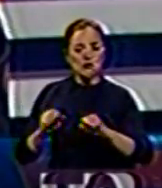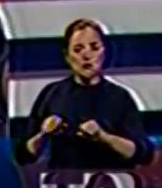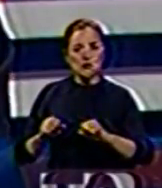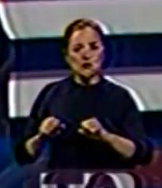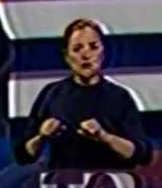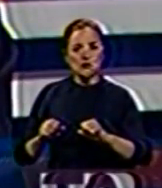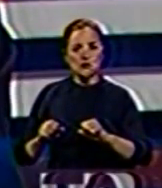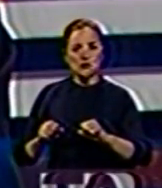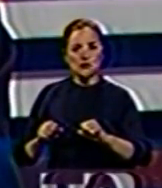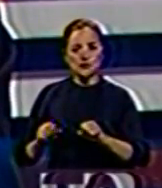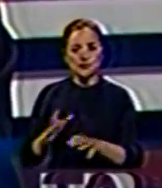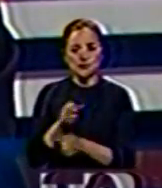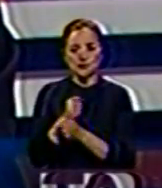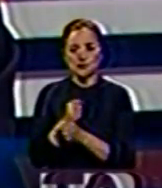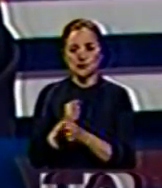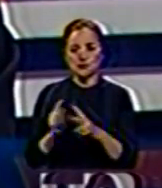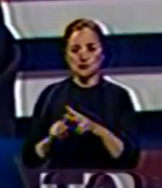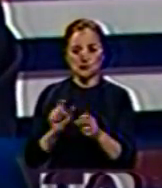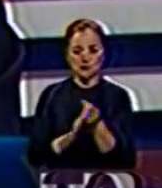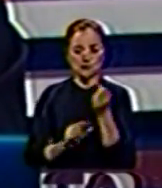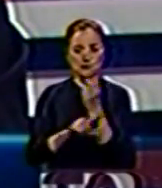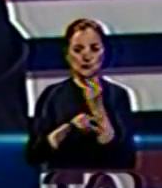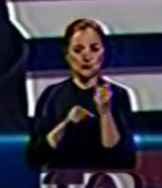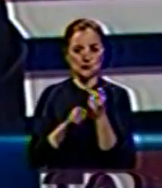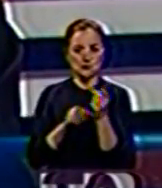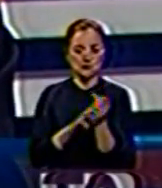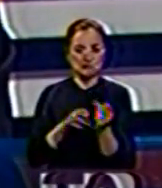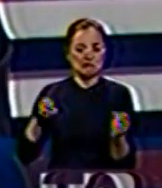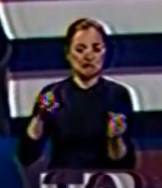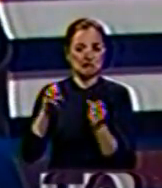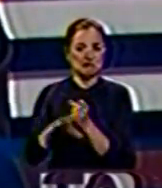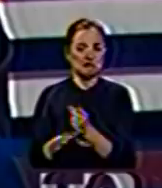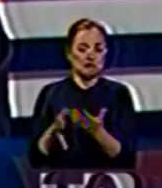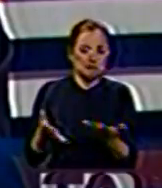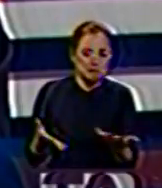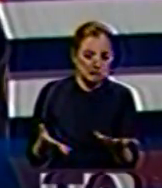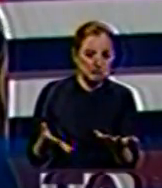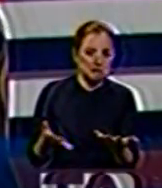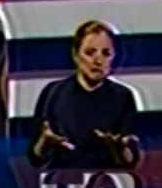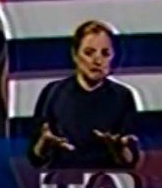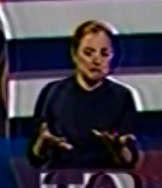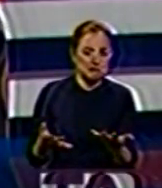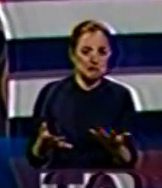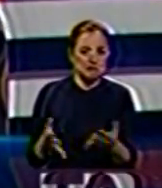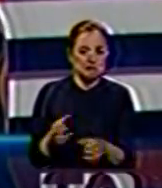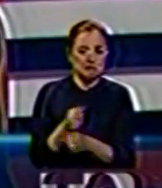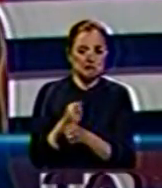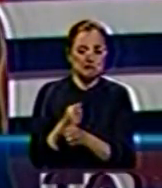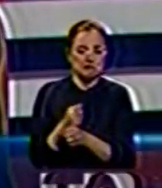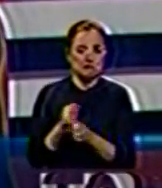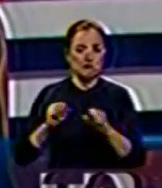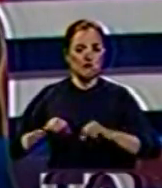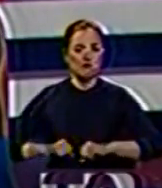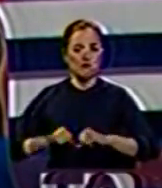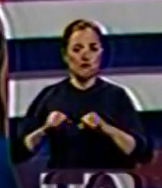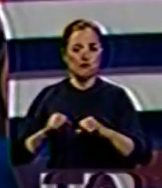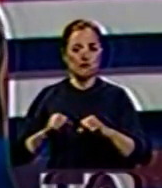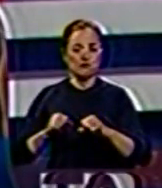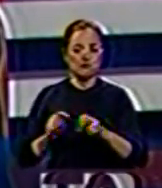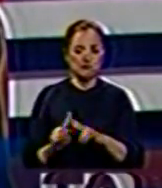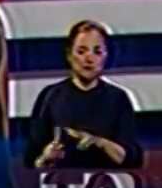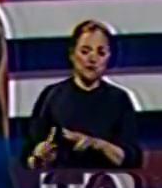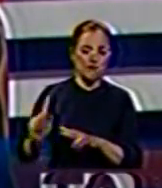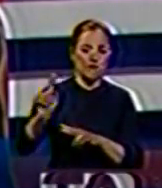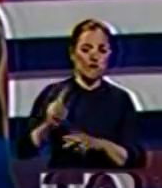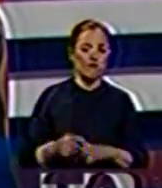y burlar la seguridad del grillete. Entonces, si esto nos llama la atención sobre medidas de seguridad que pueden ser burladas y